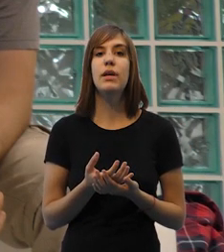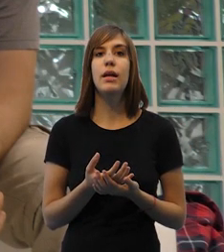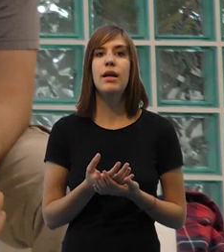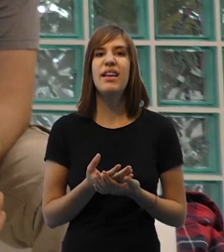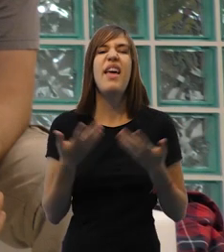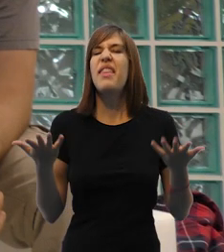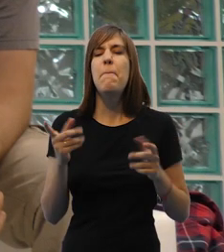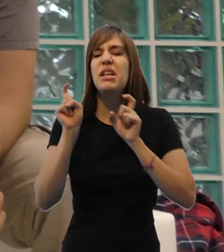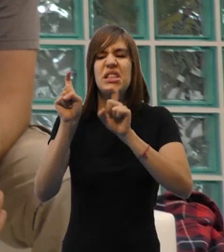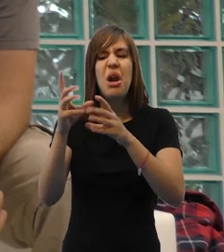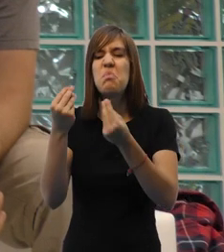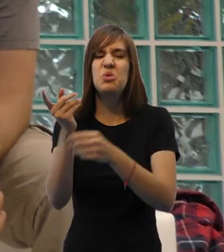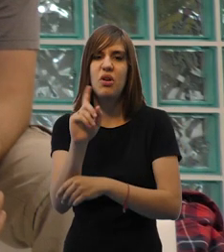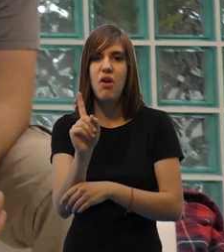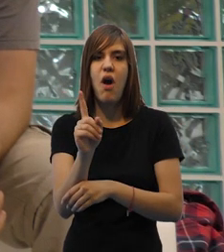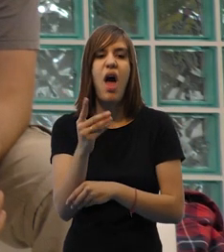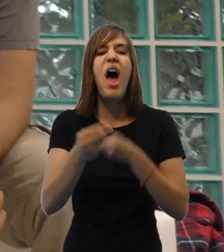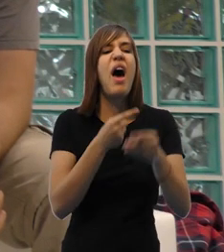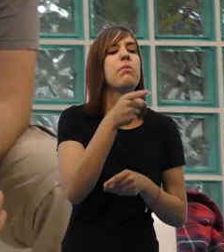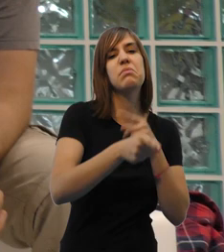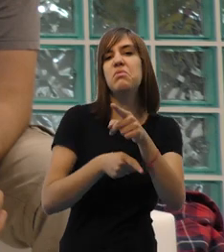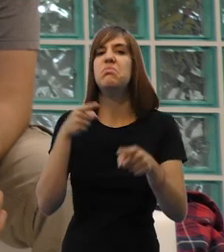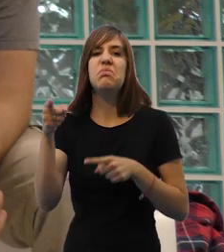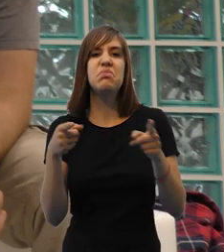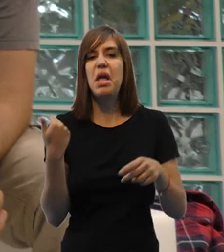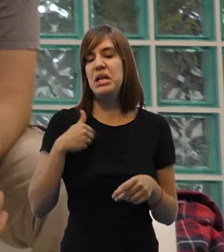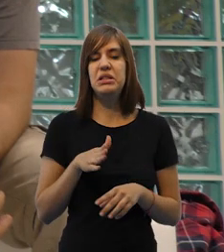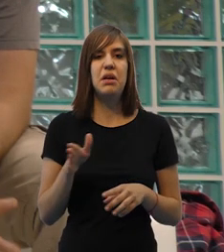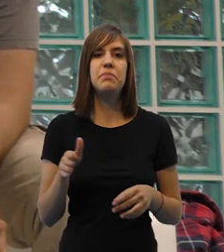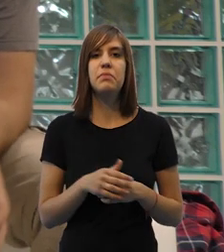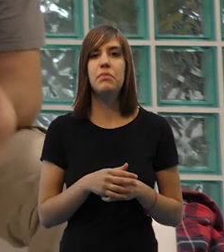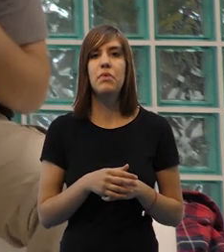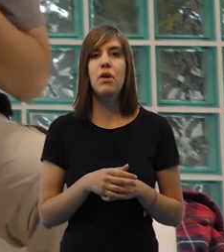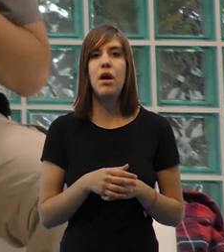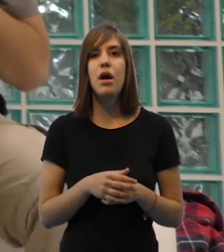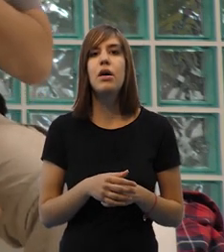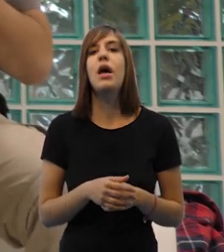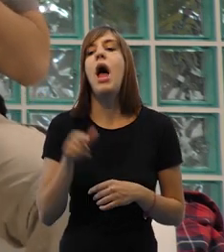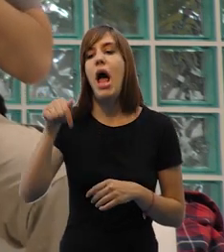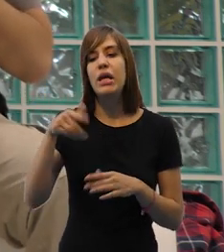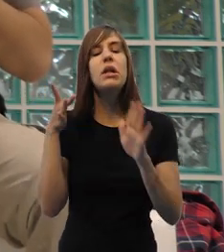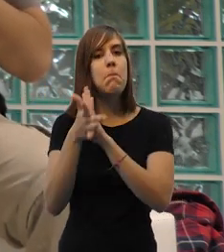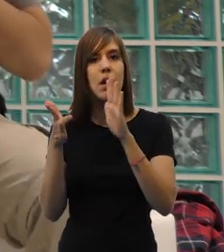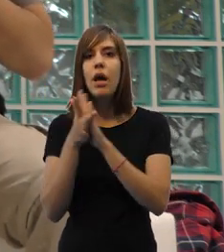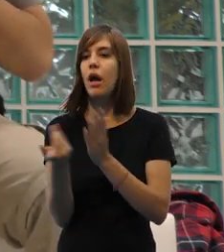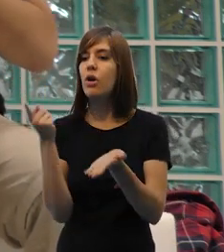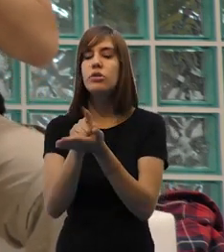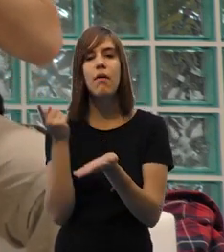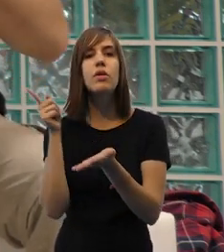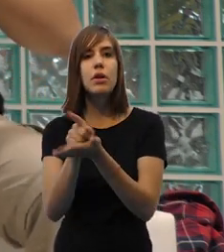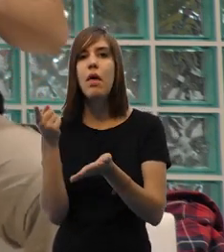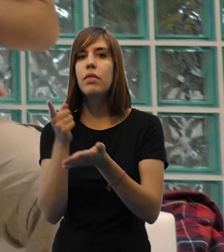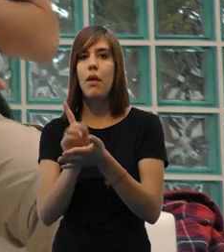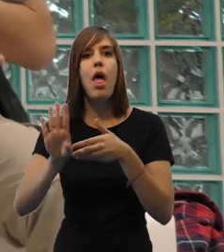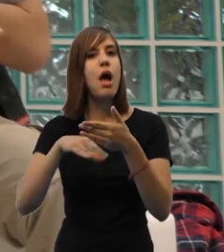Y aparte no te enseñaban mucho, decían, haz esto, haz lo otro y ya está, y no te ayudaban. Aquí te explicaban las cosas una y otra vez,